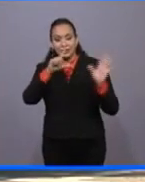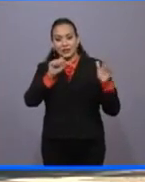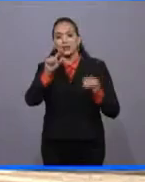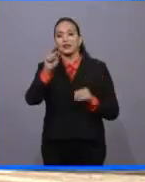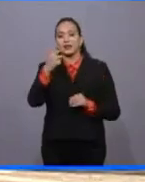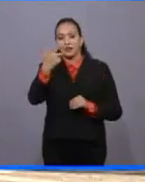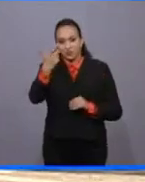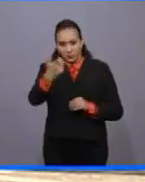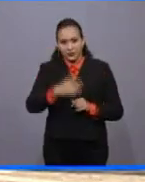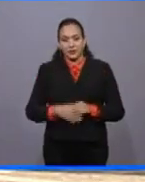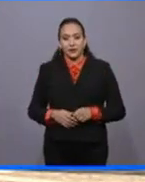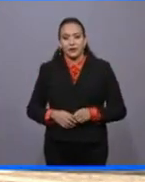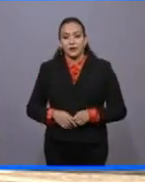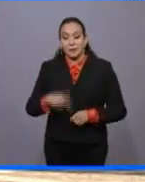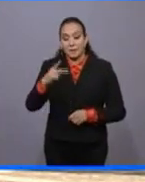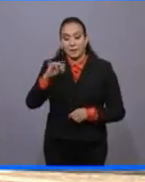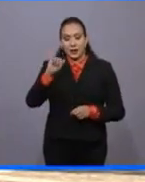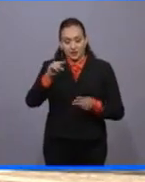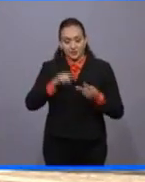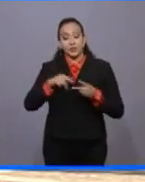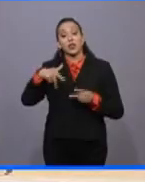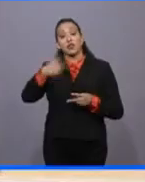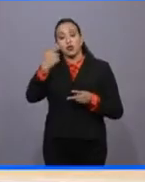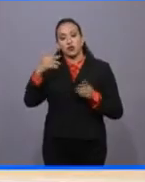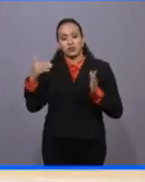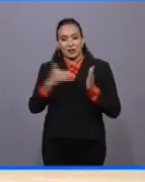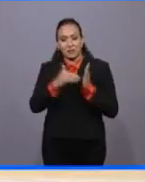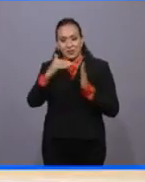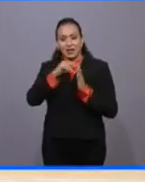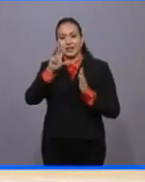13,369,778 pesos, PRI